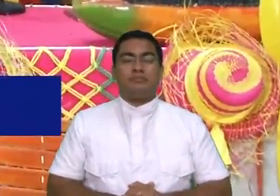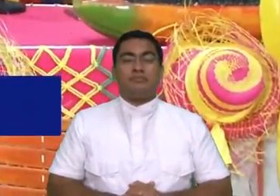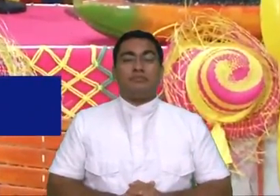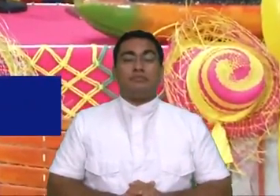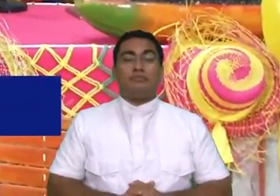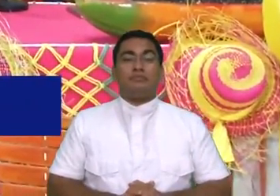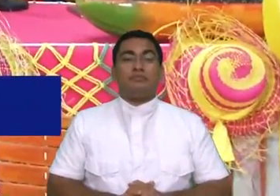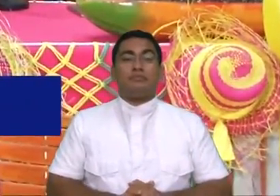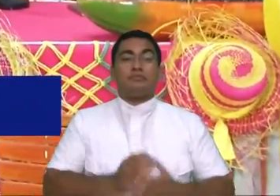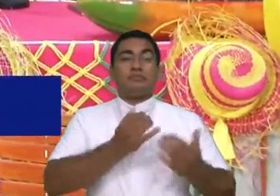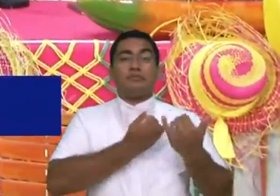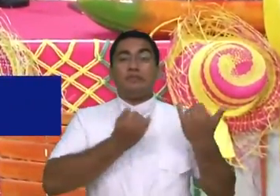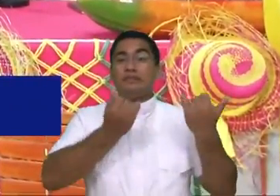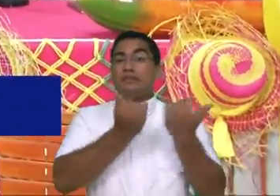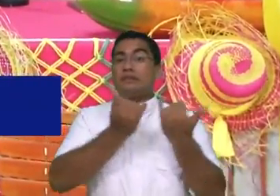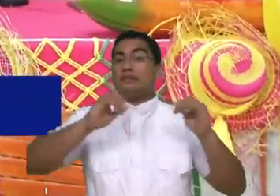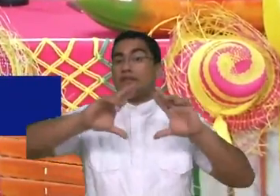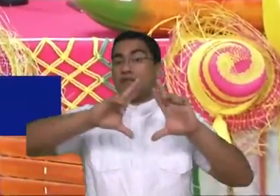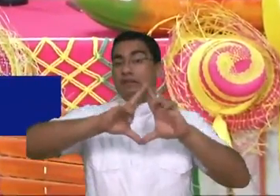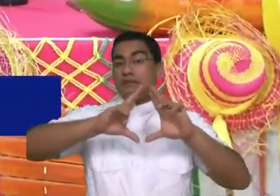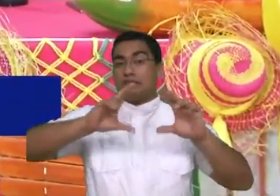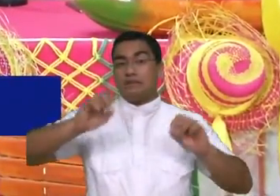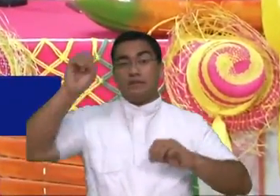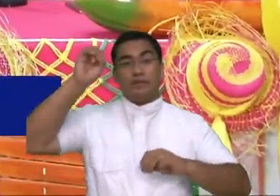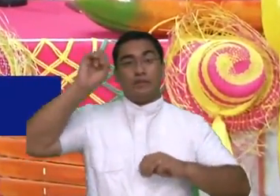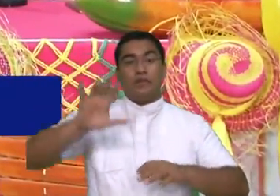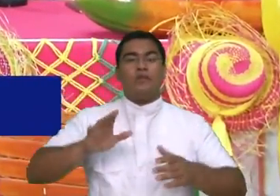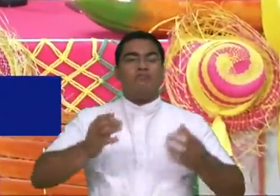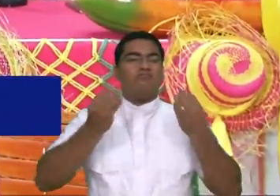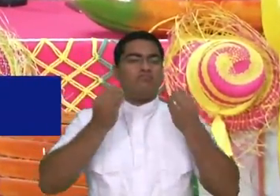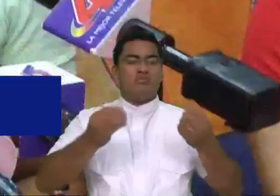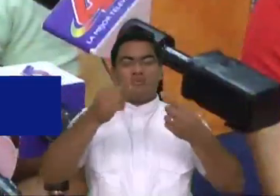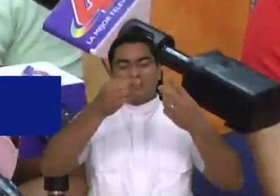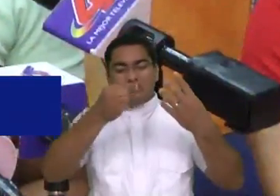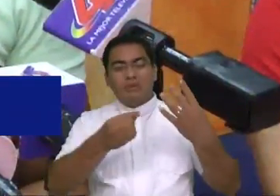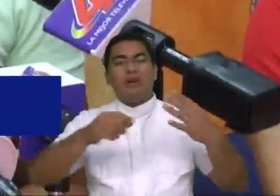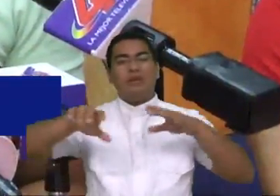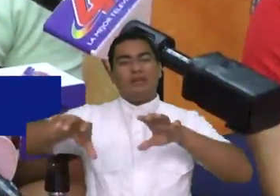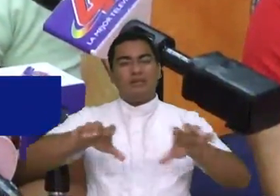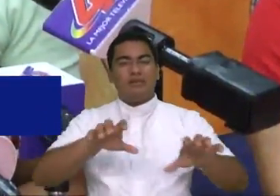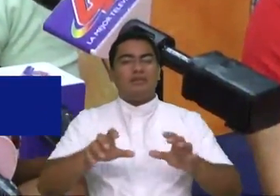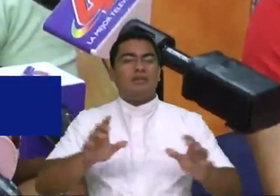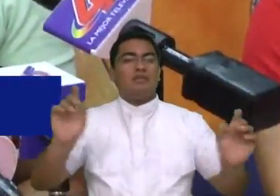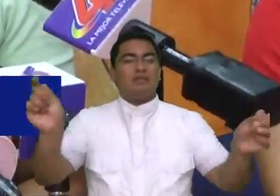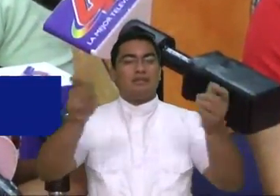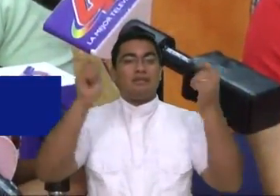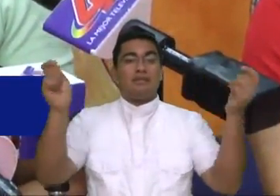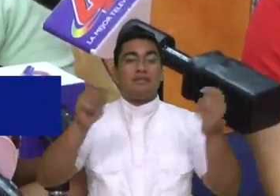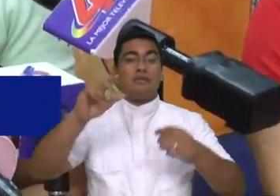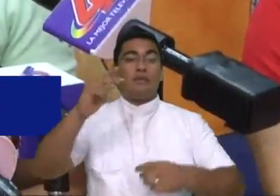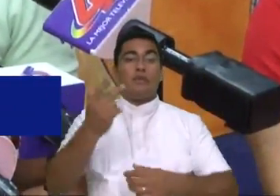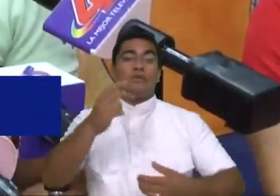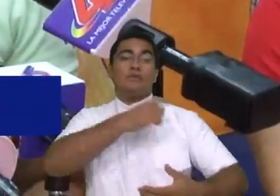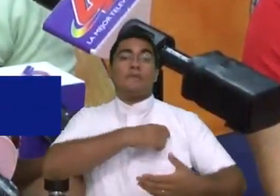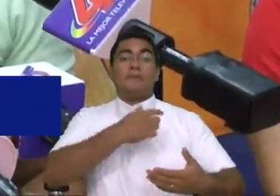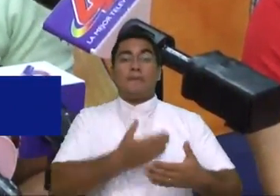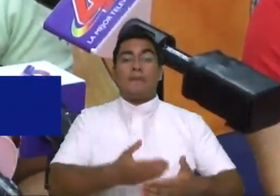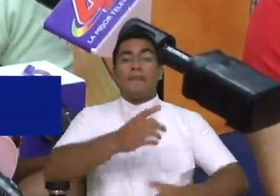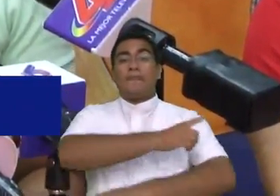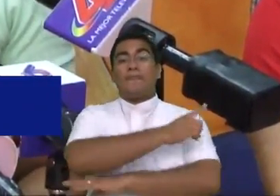Instituto Nicaragüense de Turismo anuncia variedad de actividades enmarcadas en la celebración del 8 de marzo,